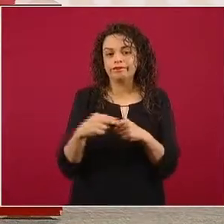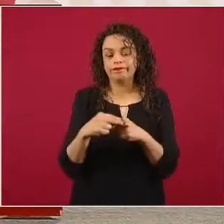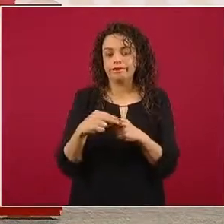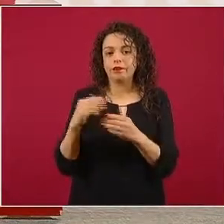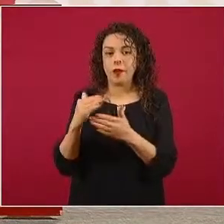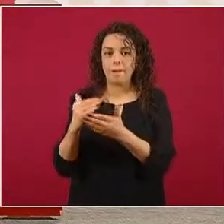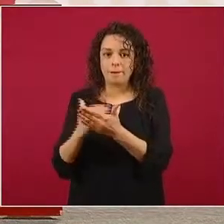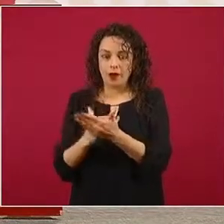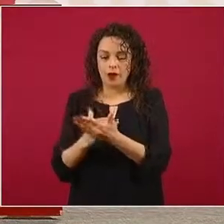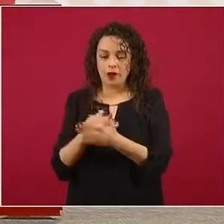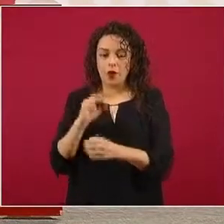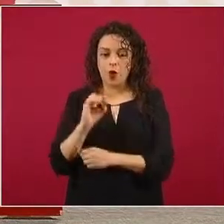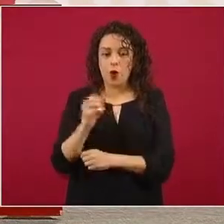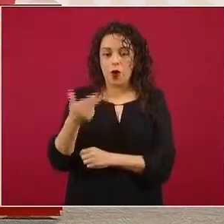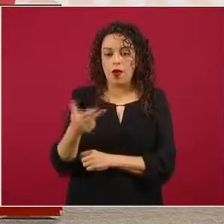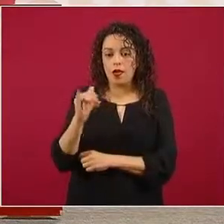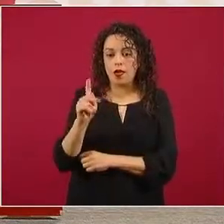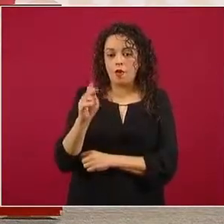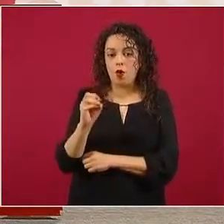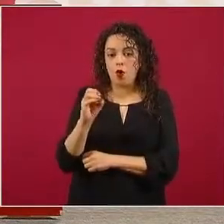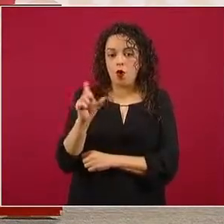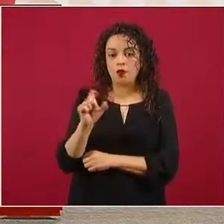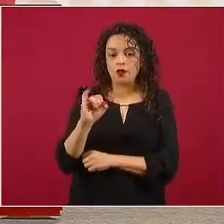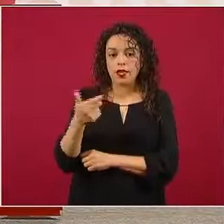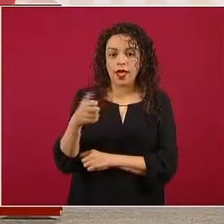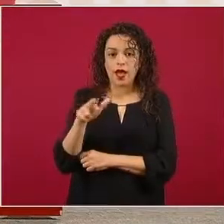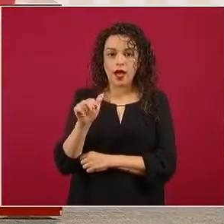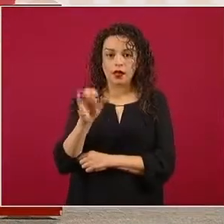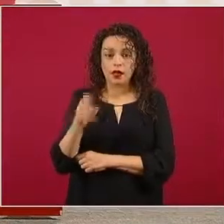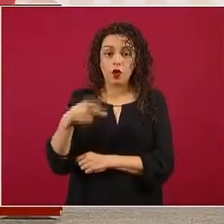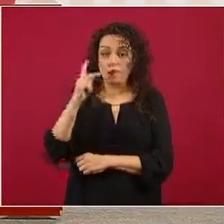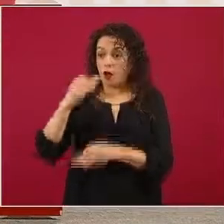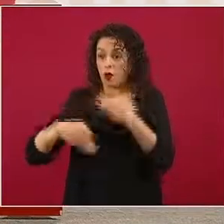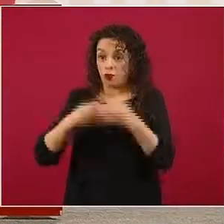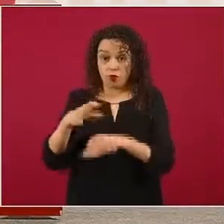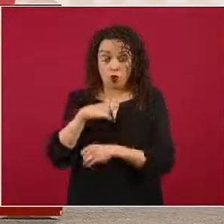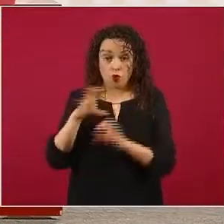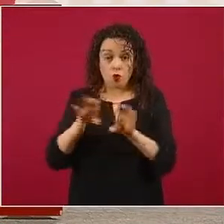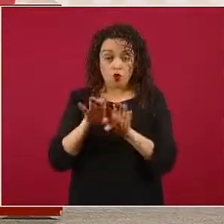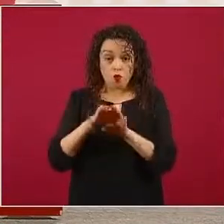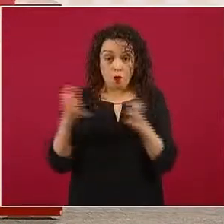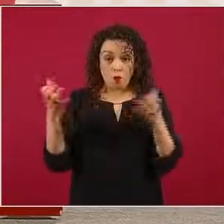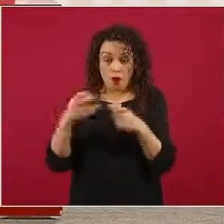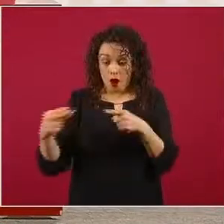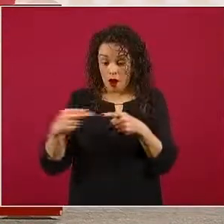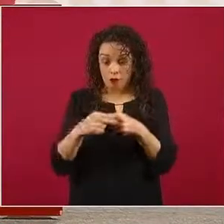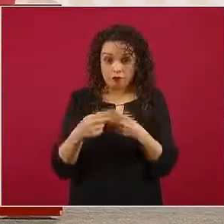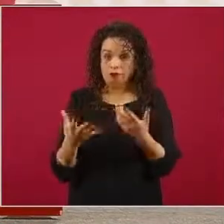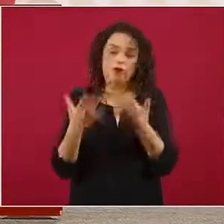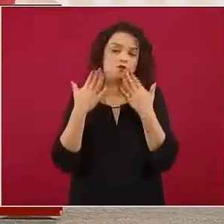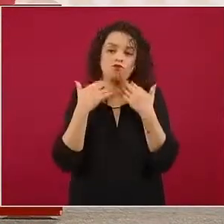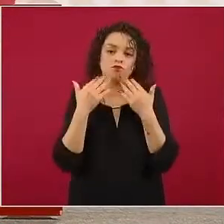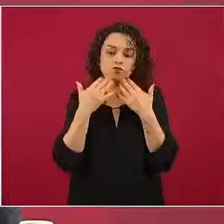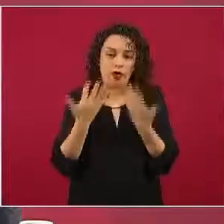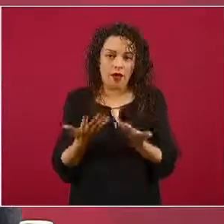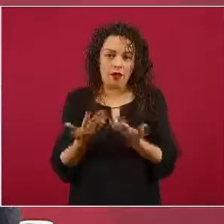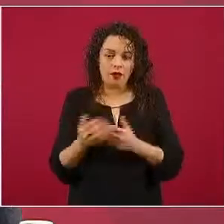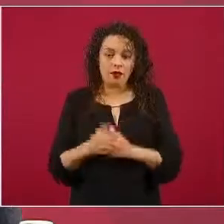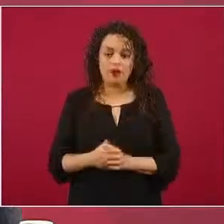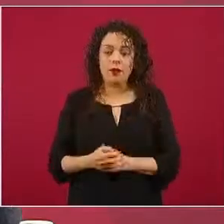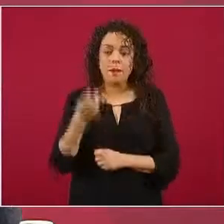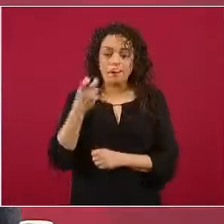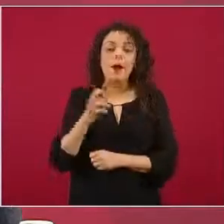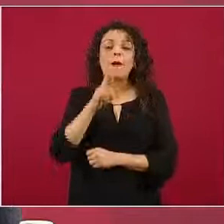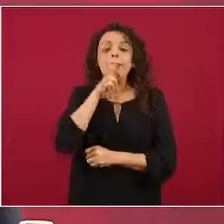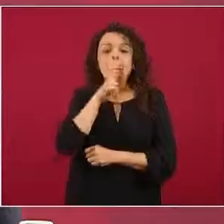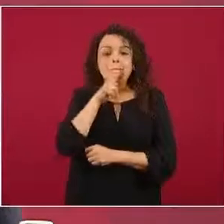la hipooxigenación, pero recordemos que no todos tienen la manera de cómo medir este parámetro. Entonces es mejor